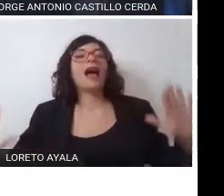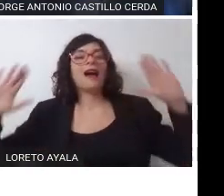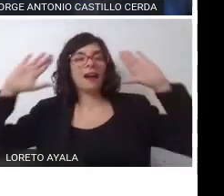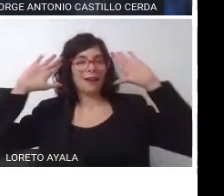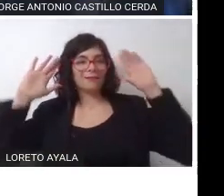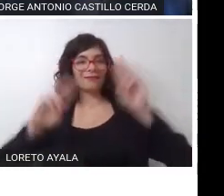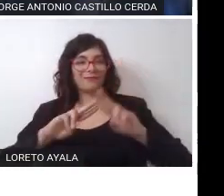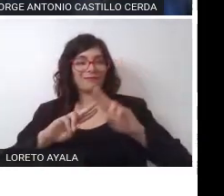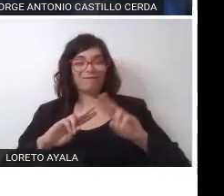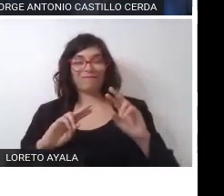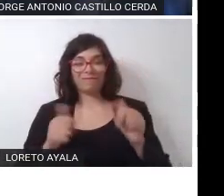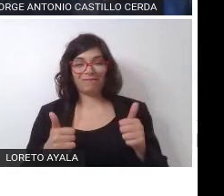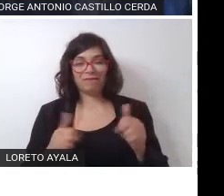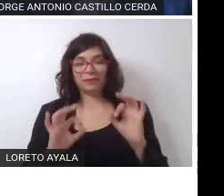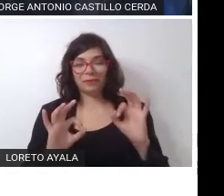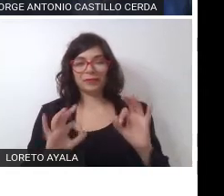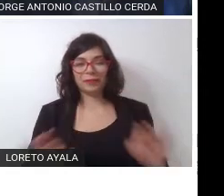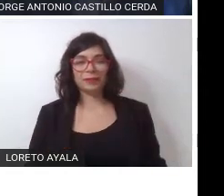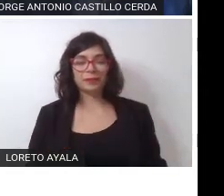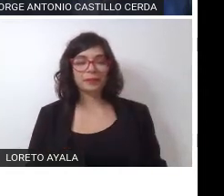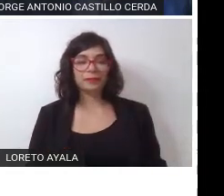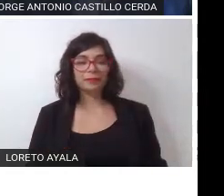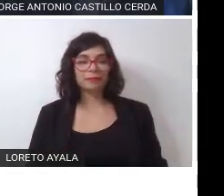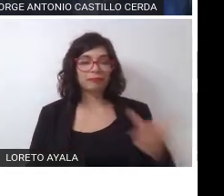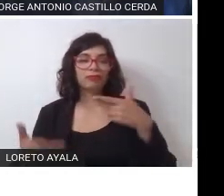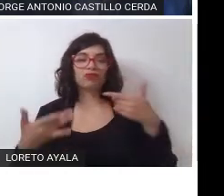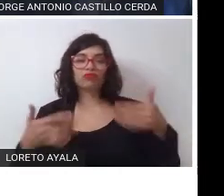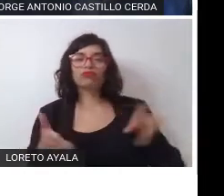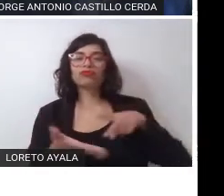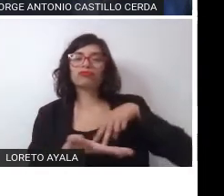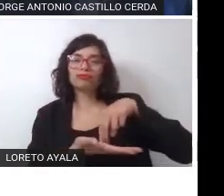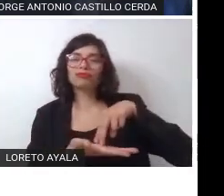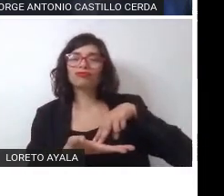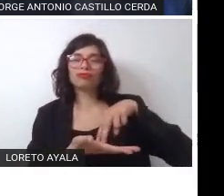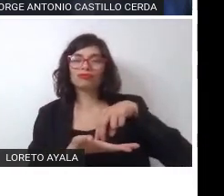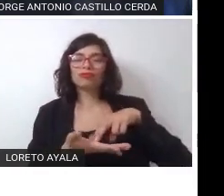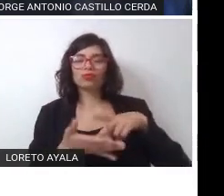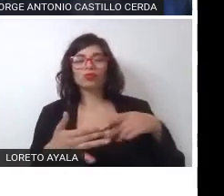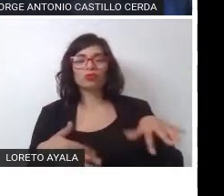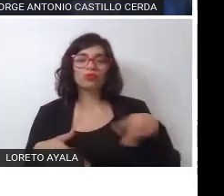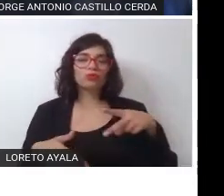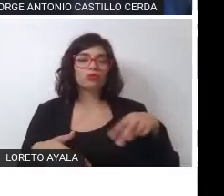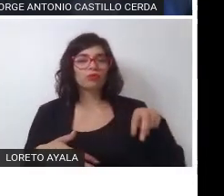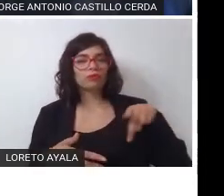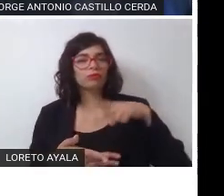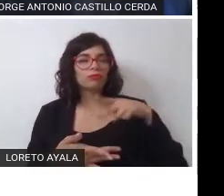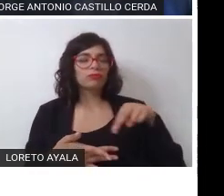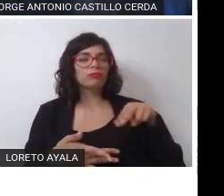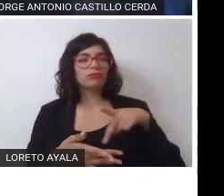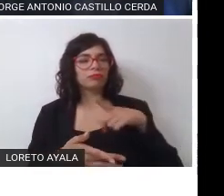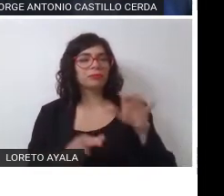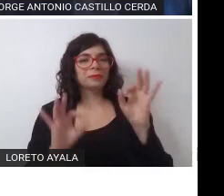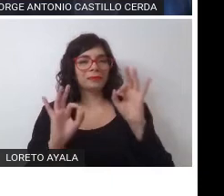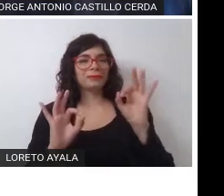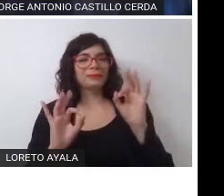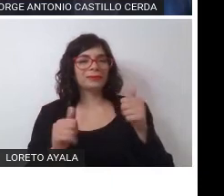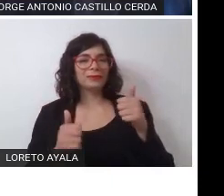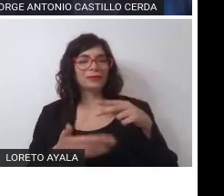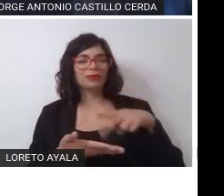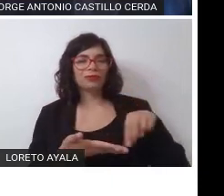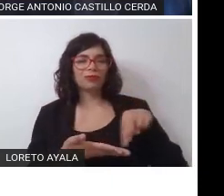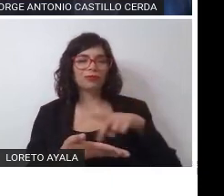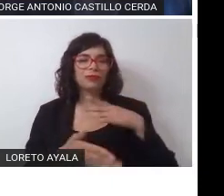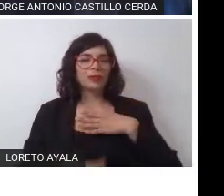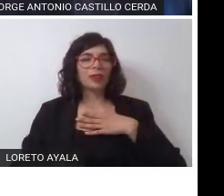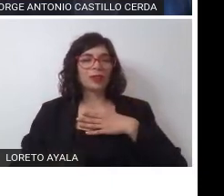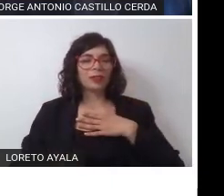nuevo, excelente, soltamos las piernas. Muy bien, excelente, Rodrigo. Muy bien. No